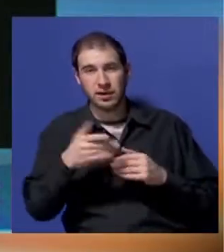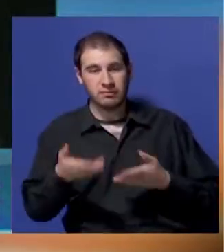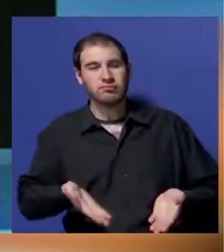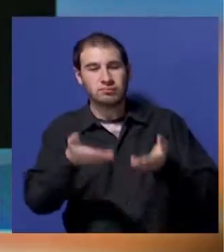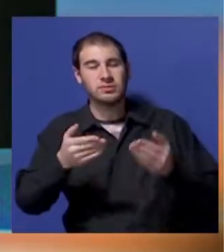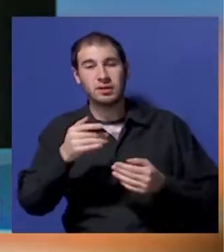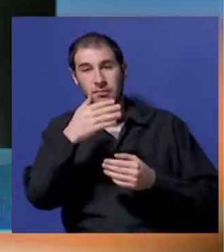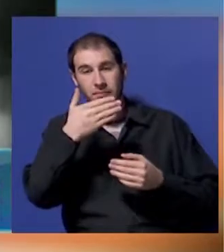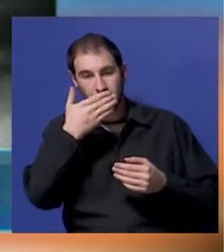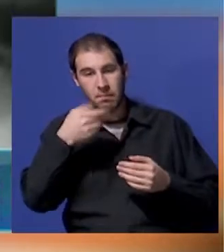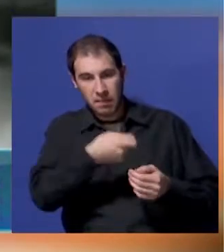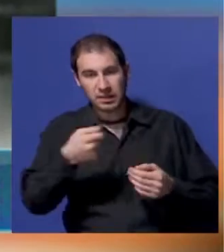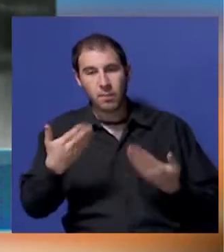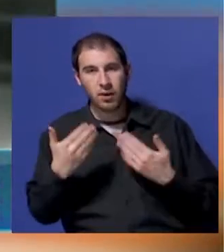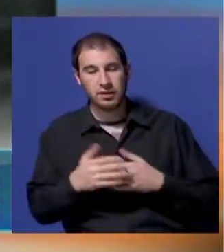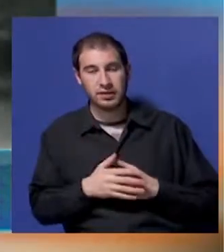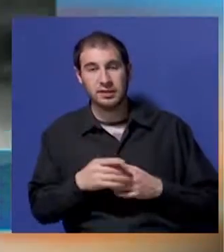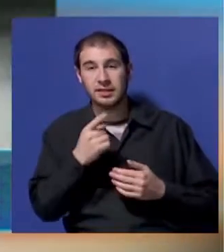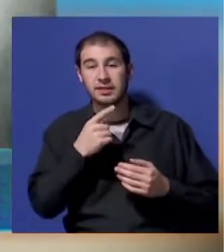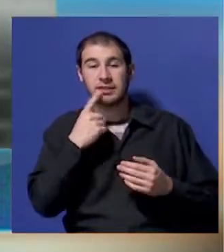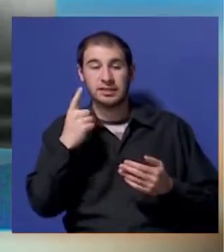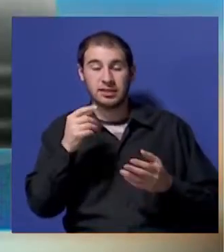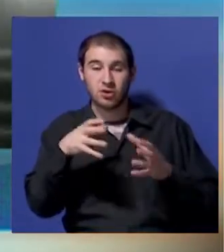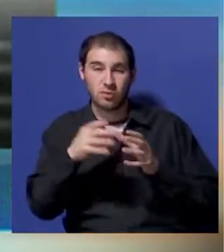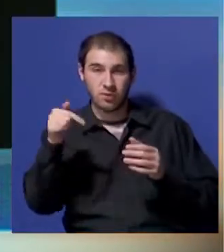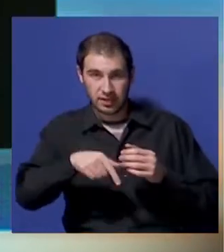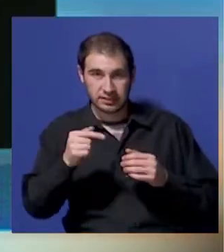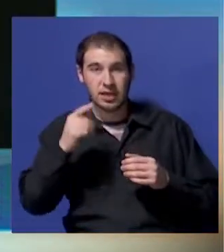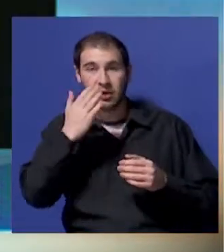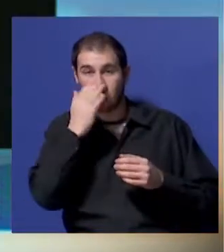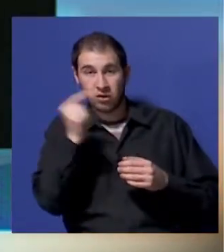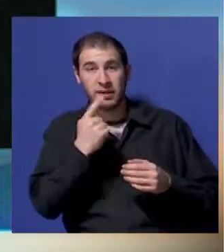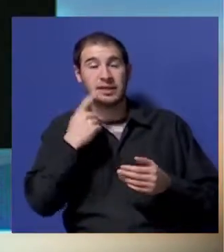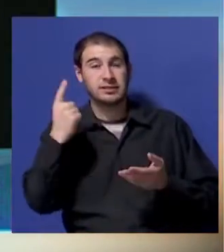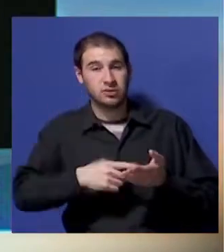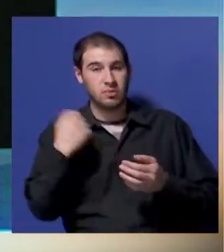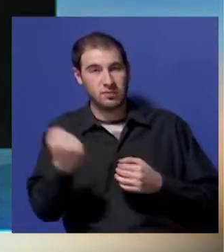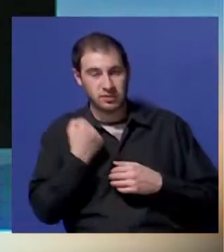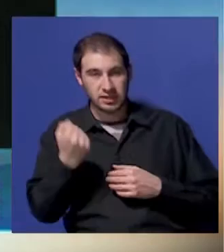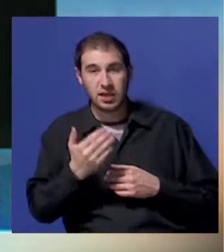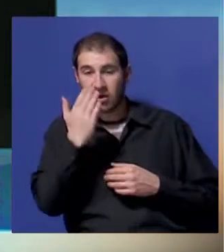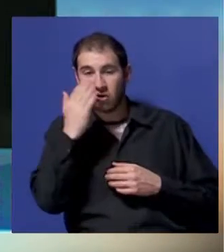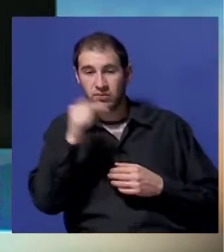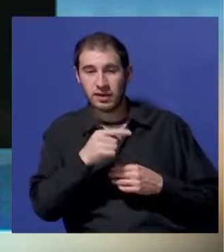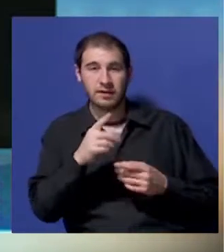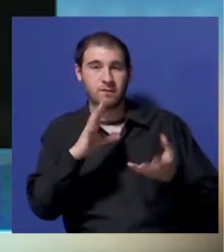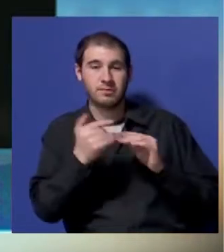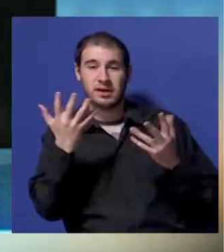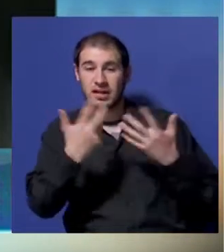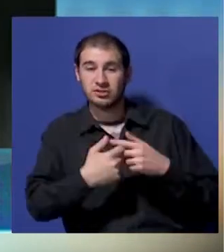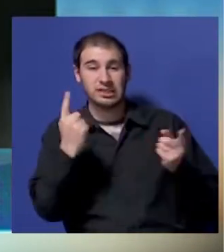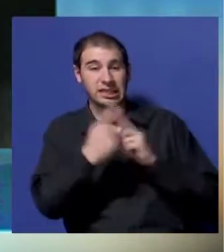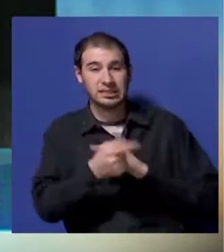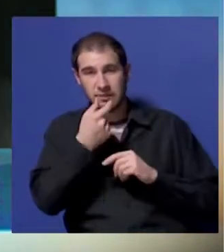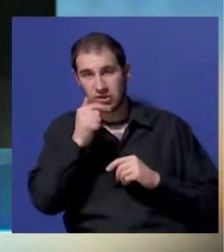adelante el genocidio. Entonces, esta causa y esta sentencia en Córdoba es muy importante. Córdoba estaba directamente vinculada con